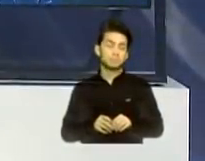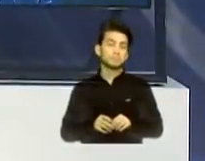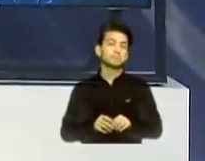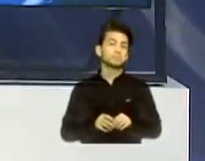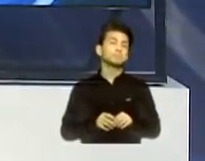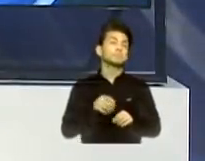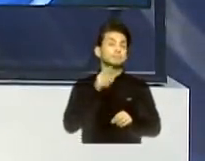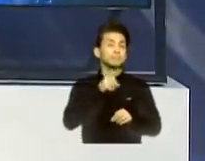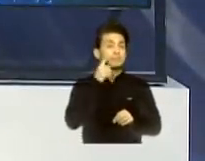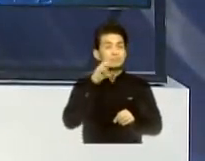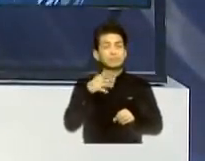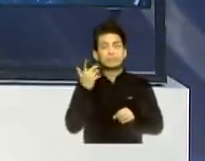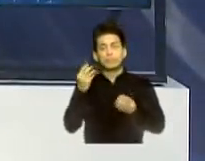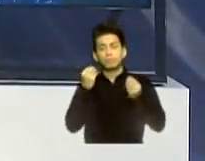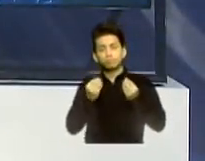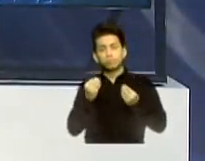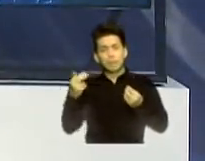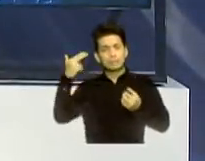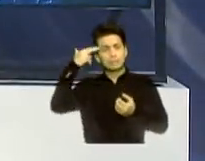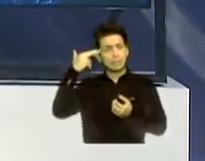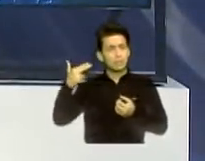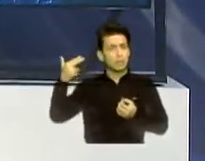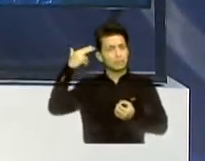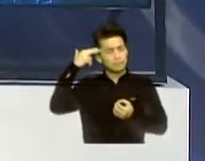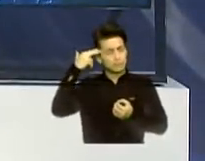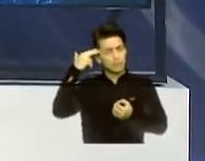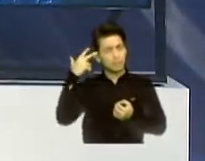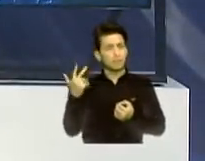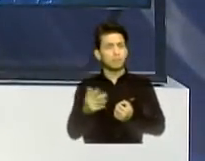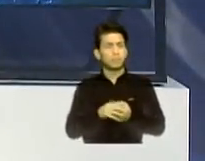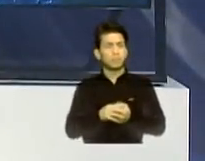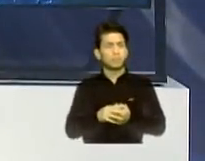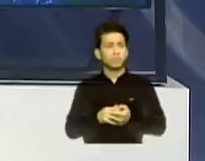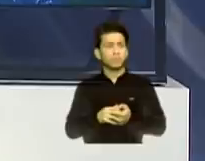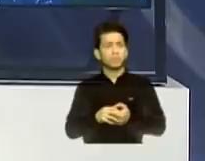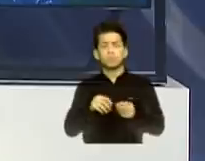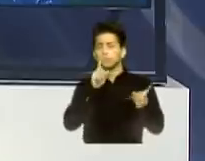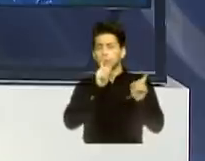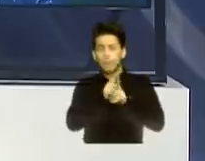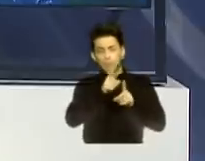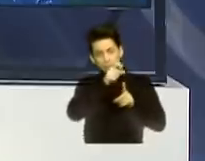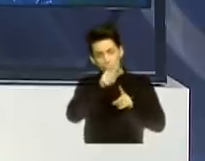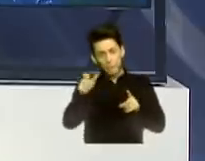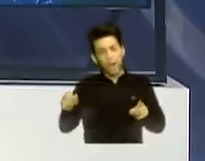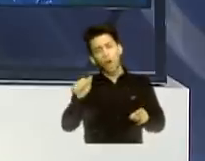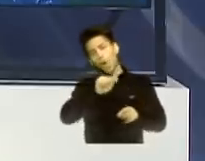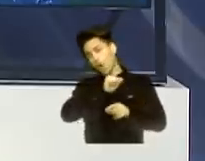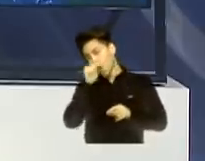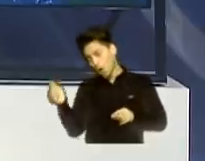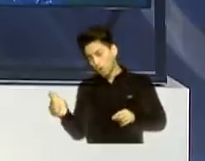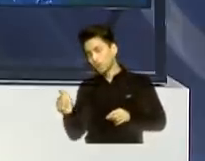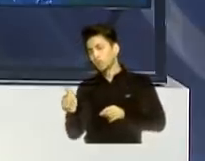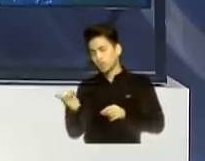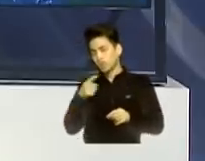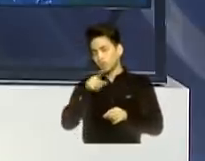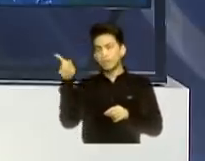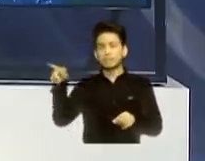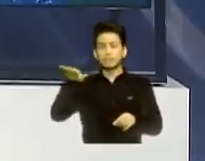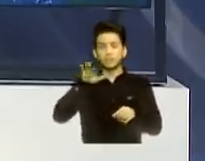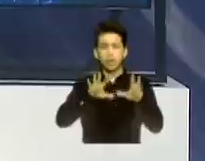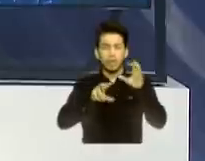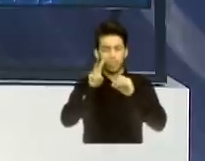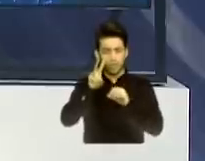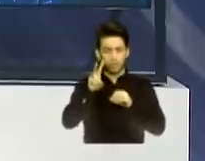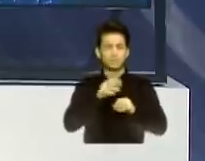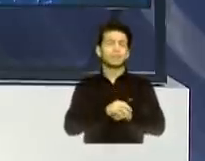seguidilla de asaltos, también de asesinatos y otros delitos que se han suscitado en la zona 12